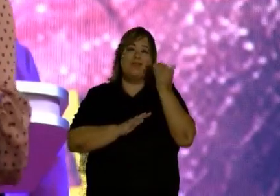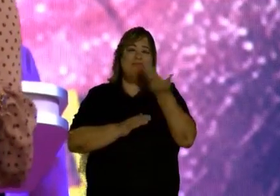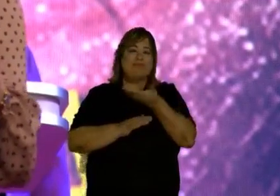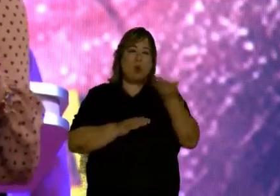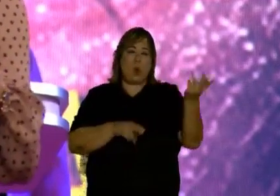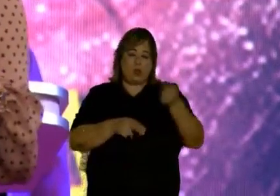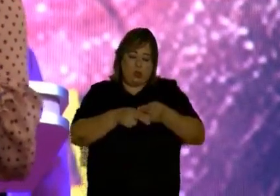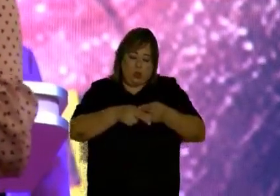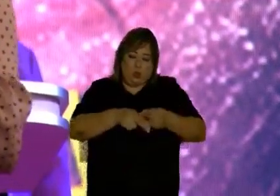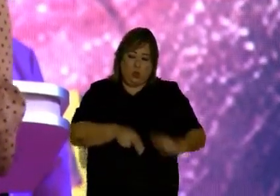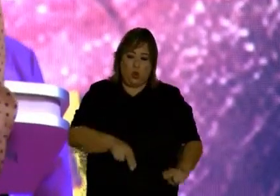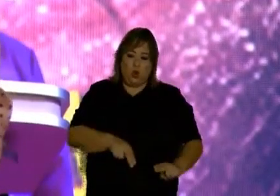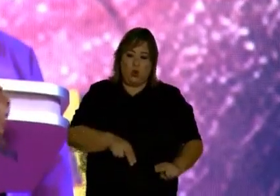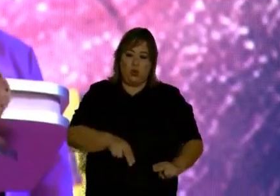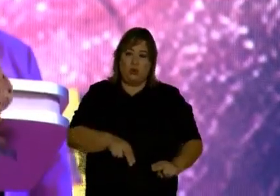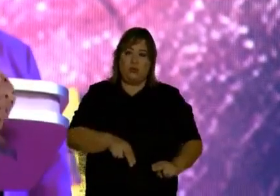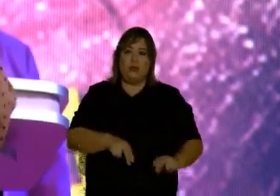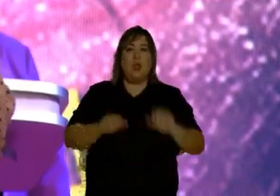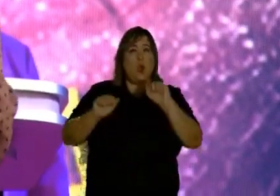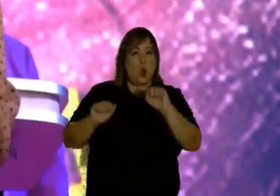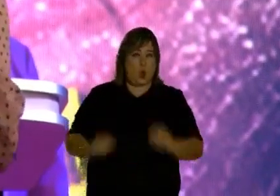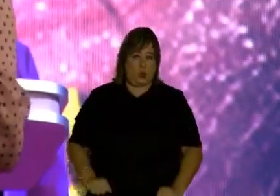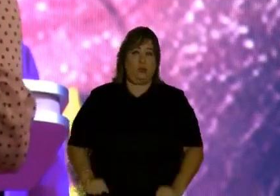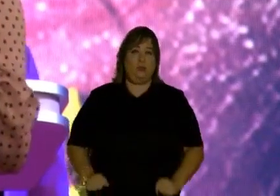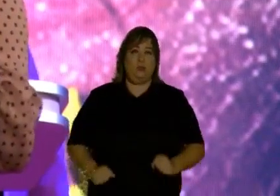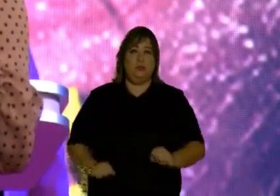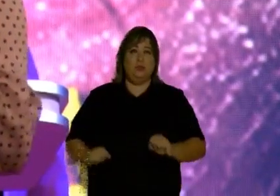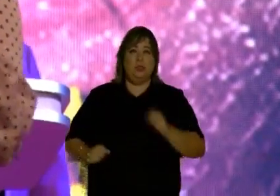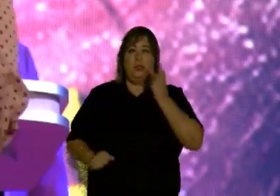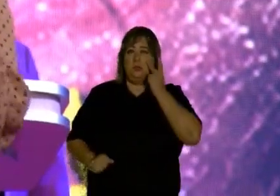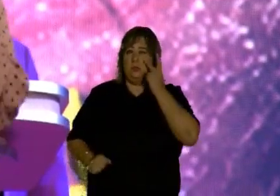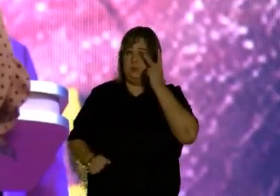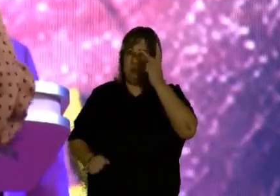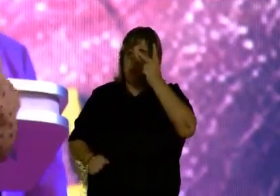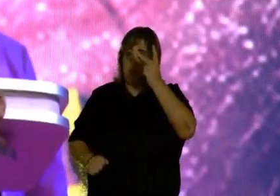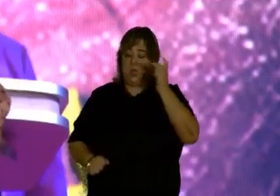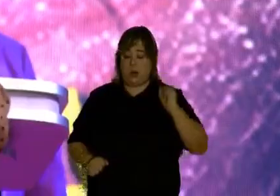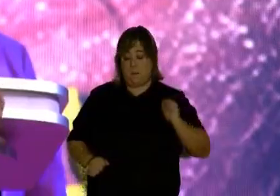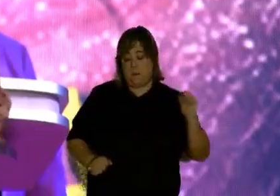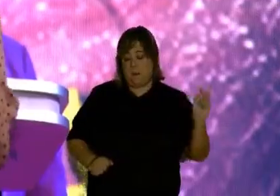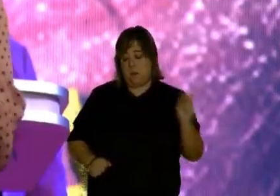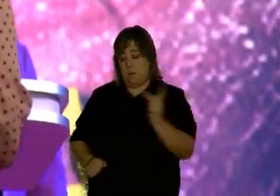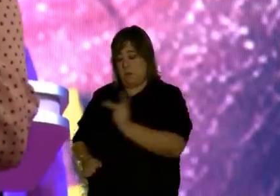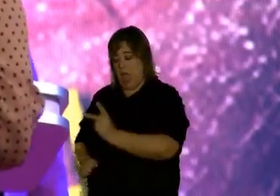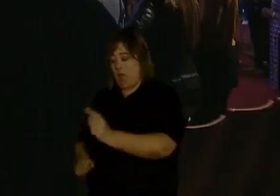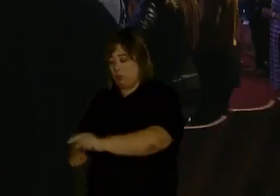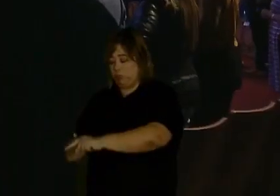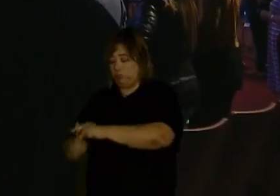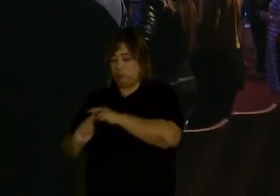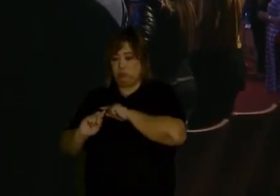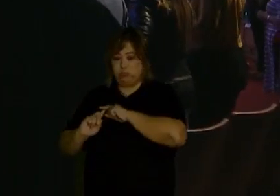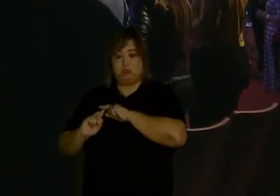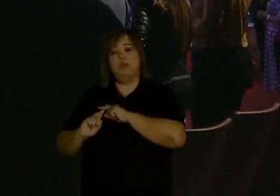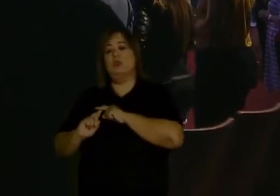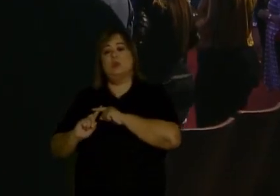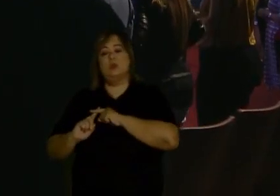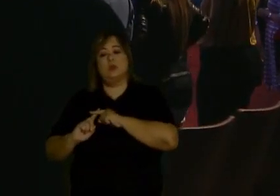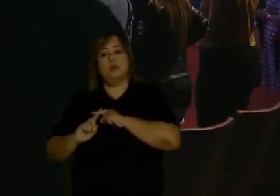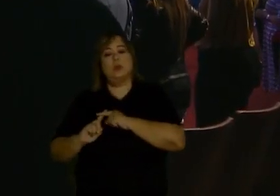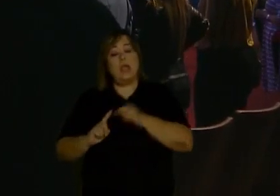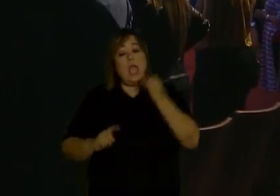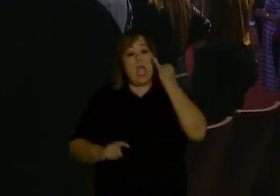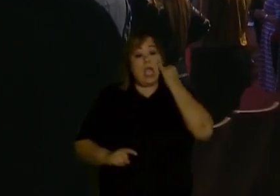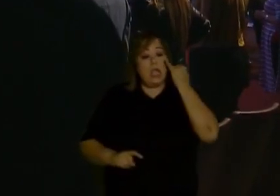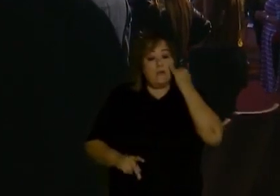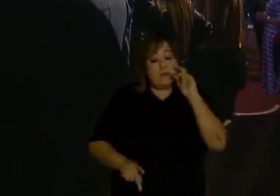Señor, permite que hoy pueda haber una reconciliación. Y si alguno que está aquí presencial, Señor amado, ha pasado por una